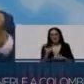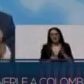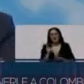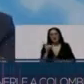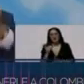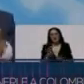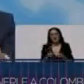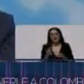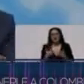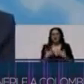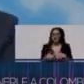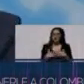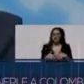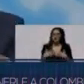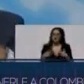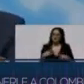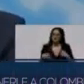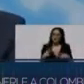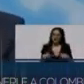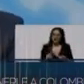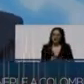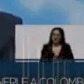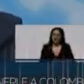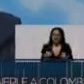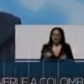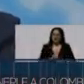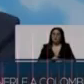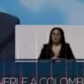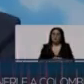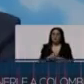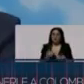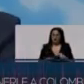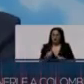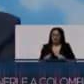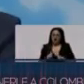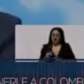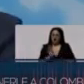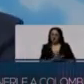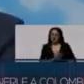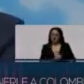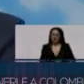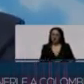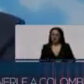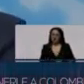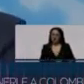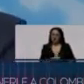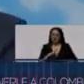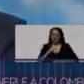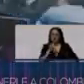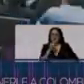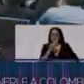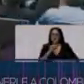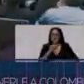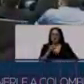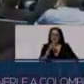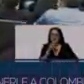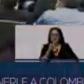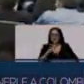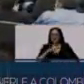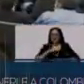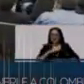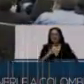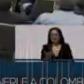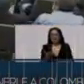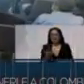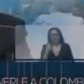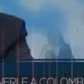todavía no se atreven, pero se atrevieron en Irán, se atrevieron en Rusia, se atrevieron en Venezuela, donde una mujer dijo con toda